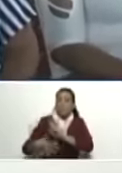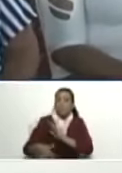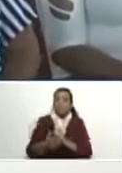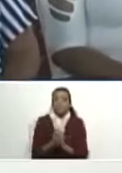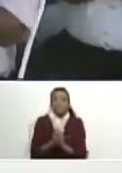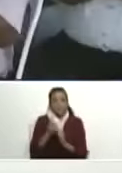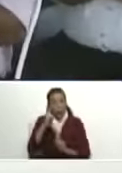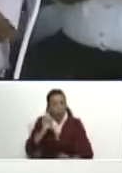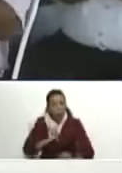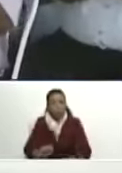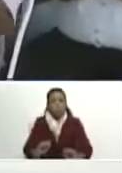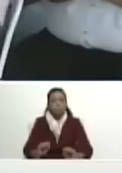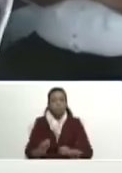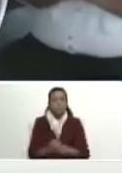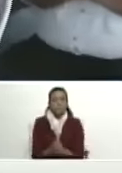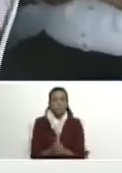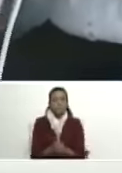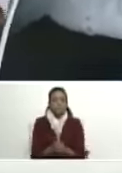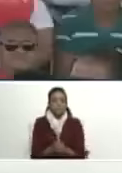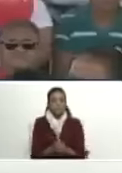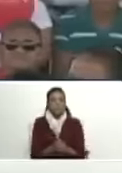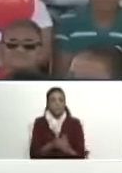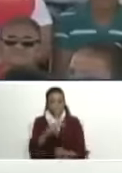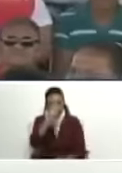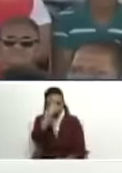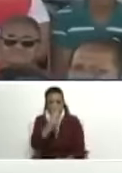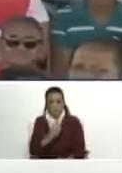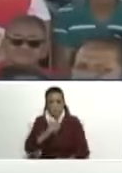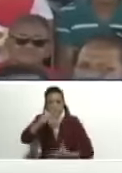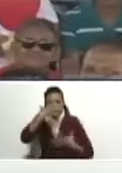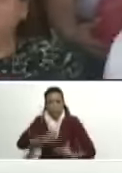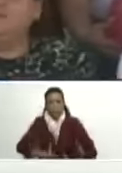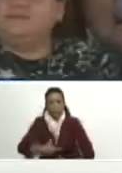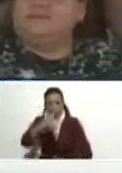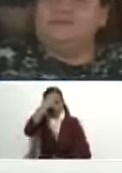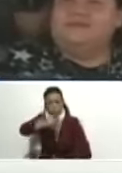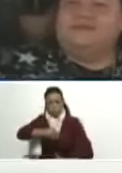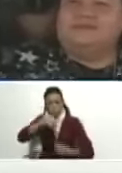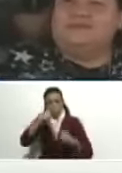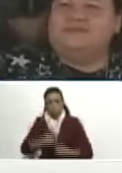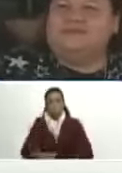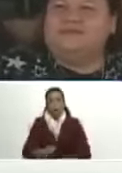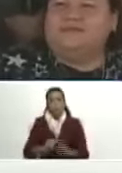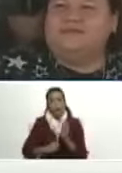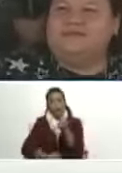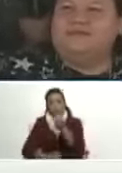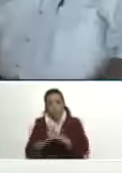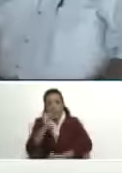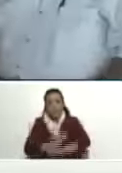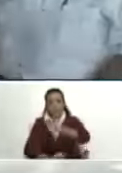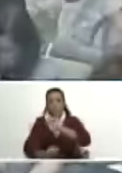al ruedo, a poner la cara por el país.